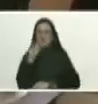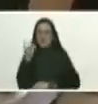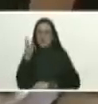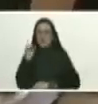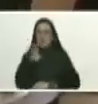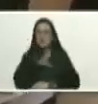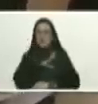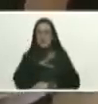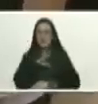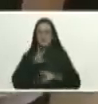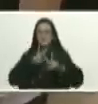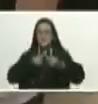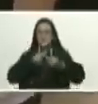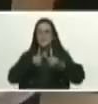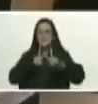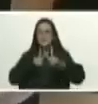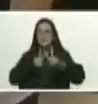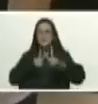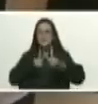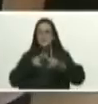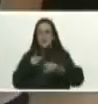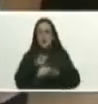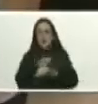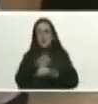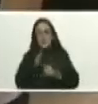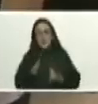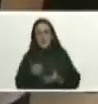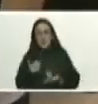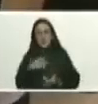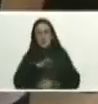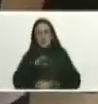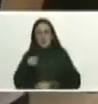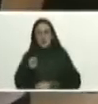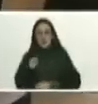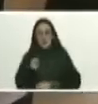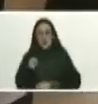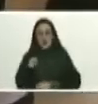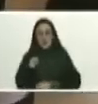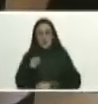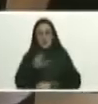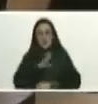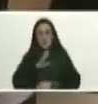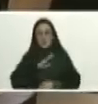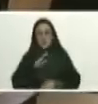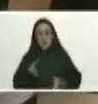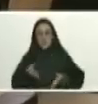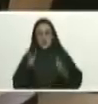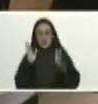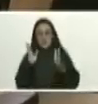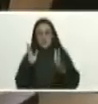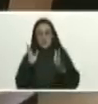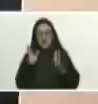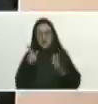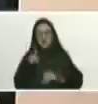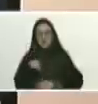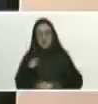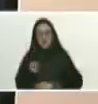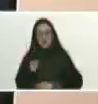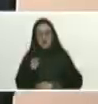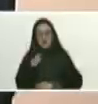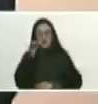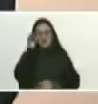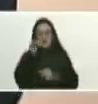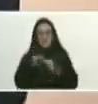la Gran Misión Vivienda Venezuela. Gobernadora. Bueno, estas son las llaves de nuestro apartamento, de nuestro hogar, pero también las llaves de la